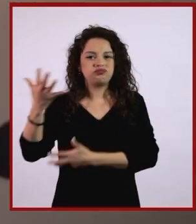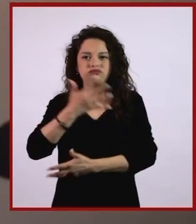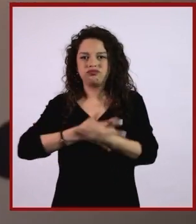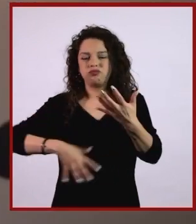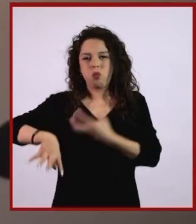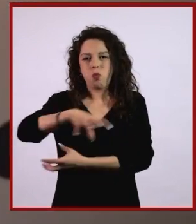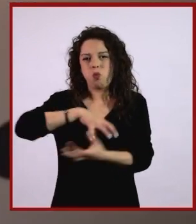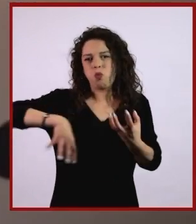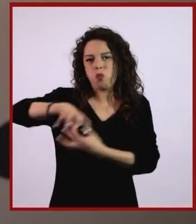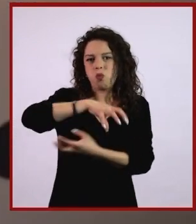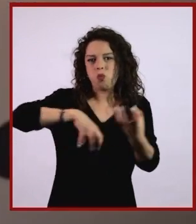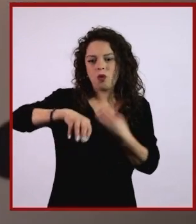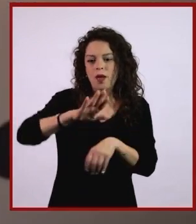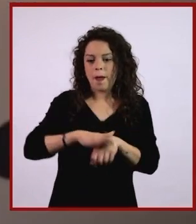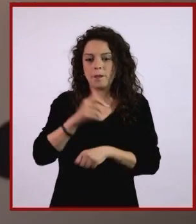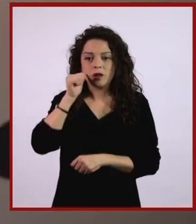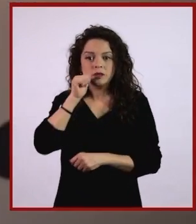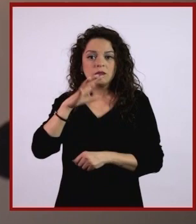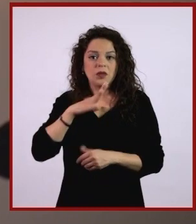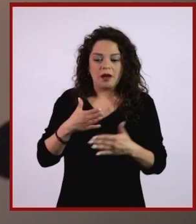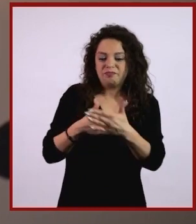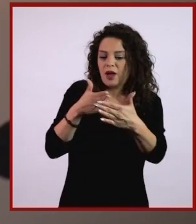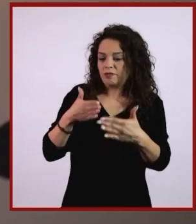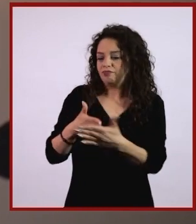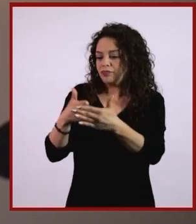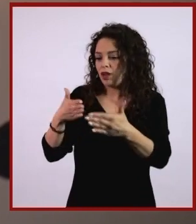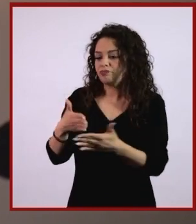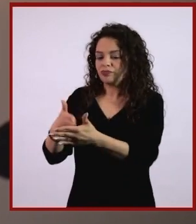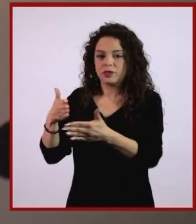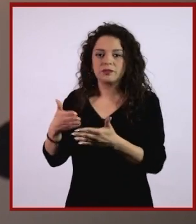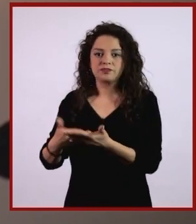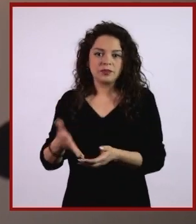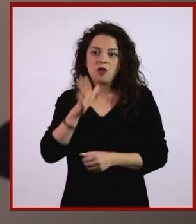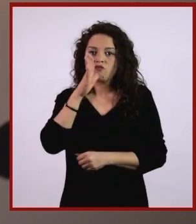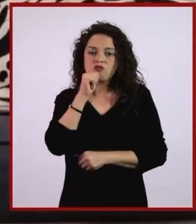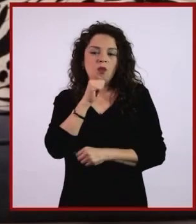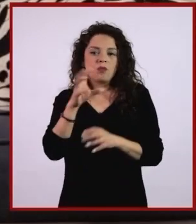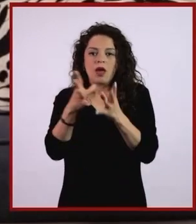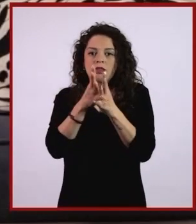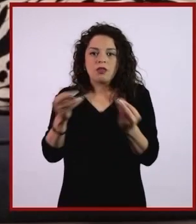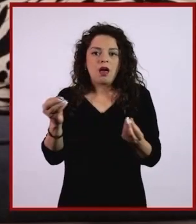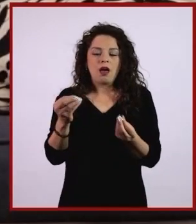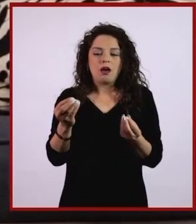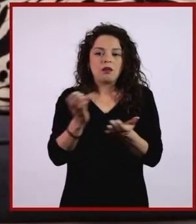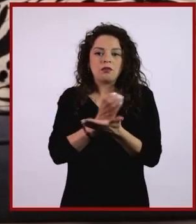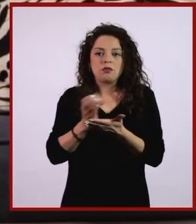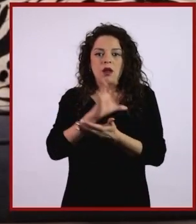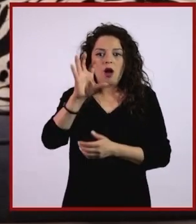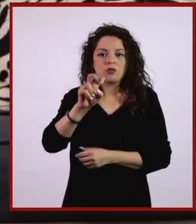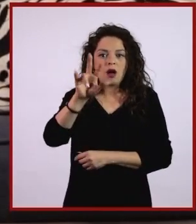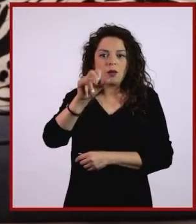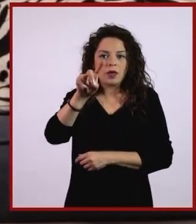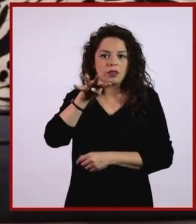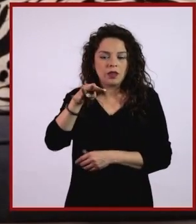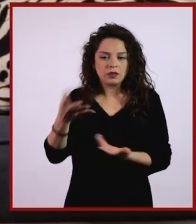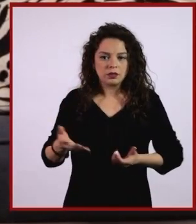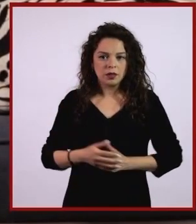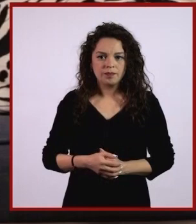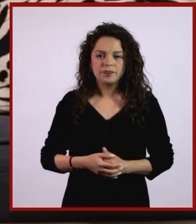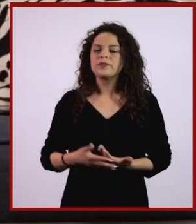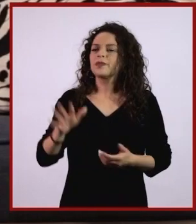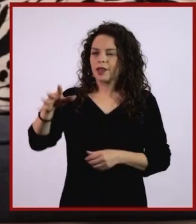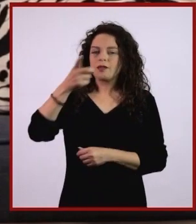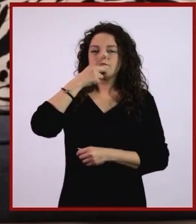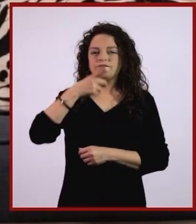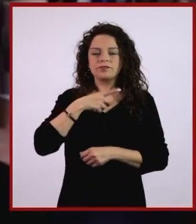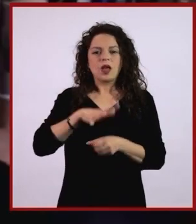falta de cohesión social ha sido uno de los obstáculos a combatir la epidemia de COVID. Claro. Exacto. Y hoy, a ver, platícame, ¿cuáles son las dimensiones